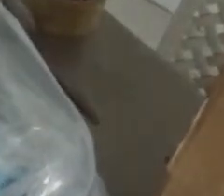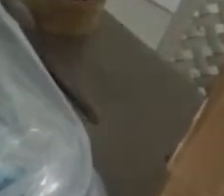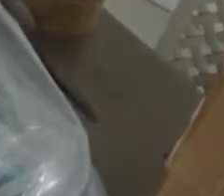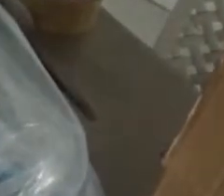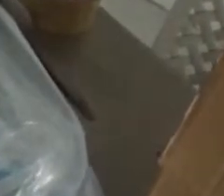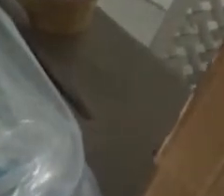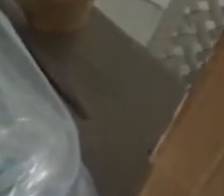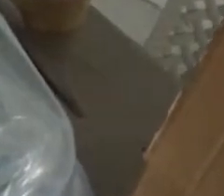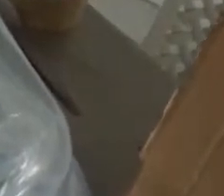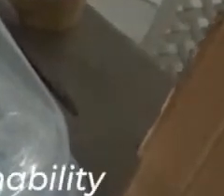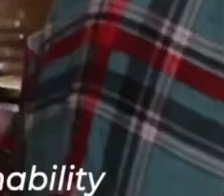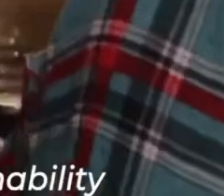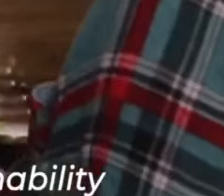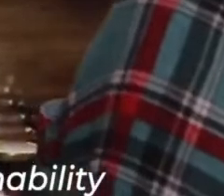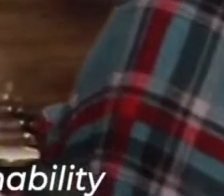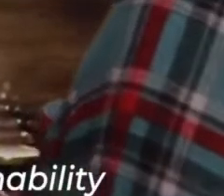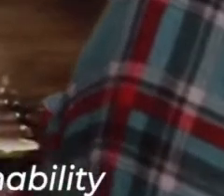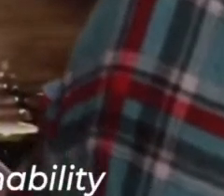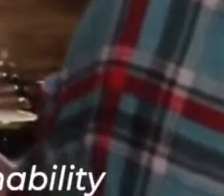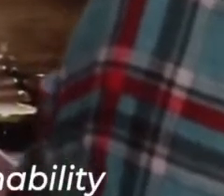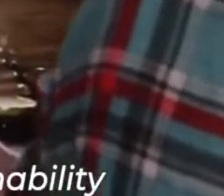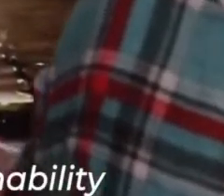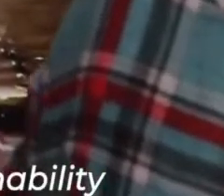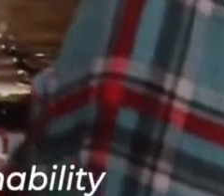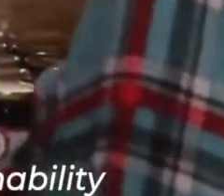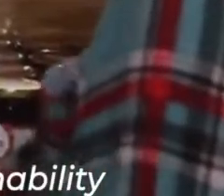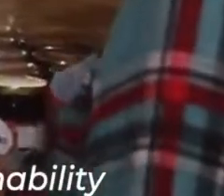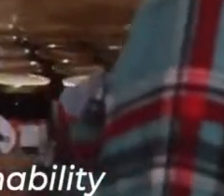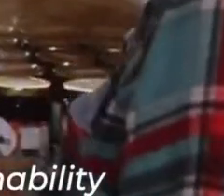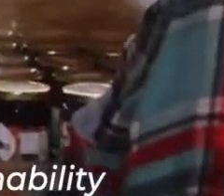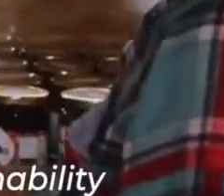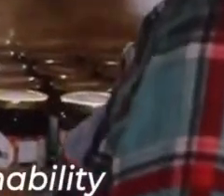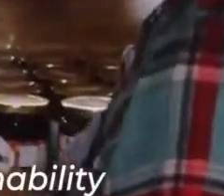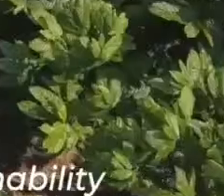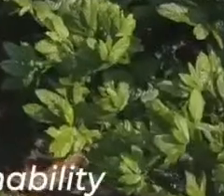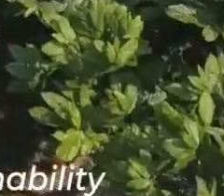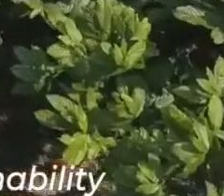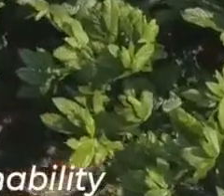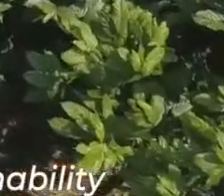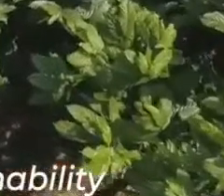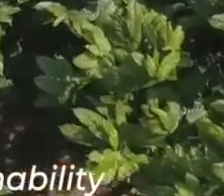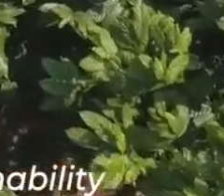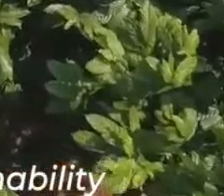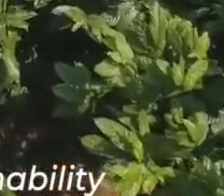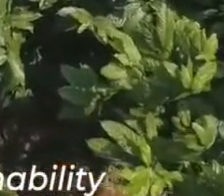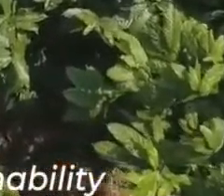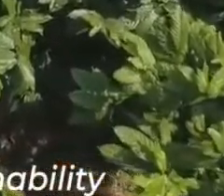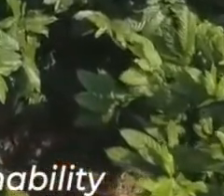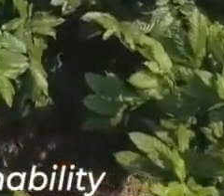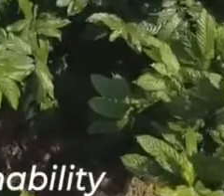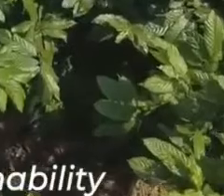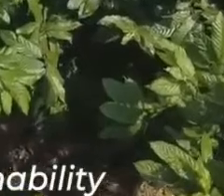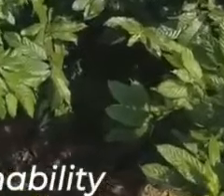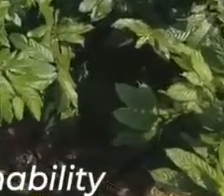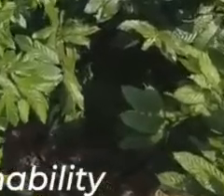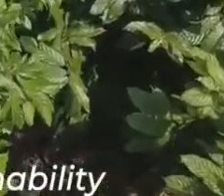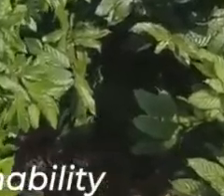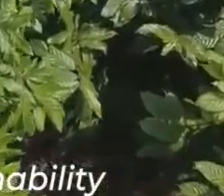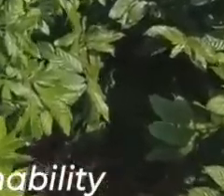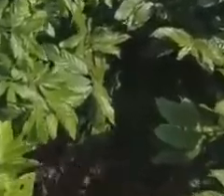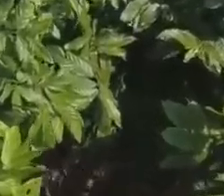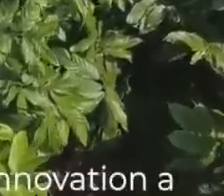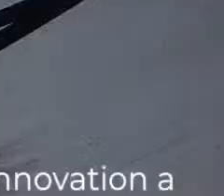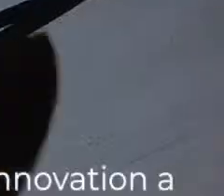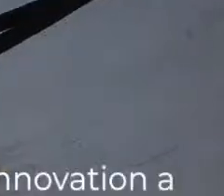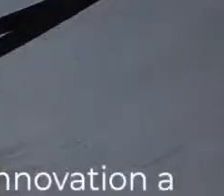de Napo Buen Vivir y dar continuidad a lo que son proyectos de bioeconomía, conservación, sostenibilidad en la provincia de